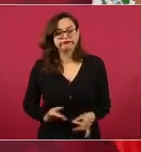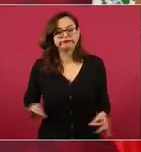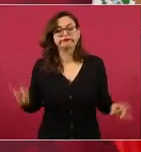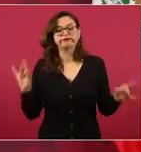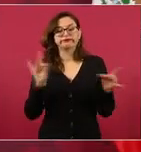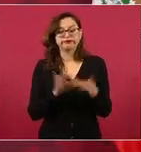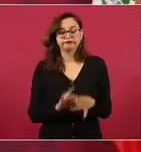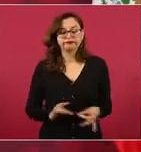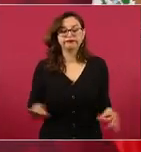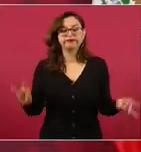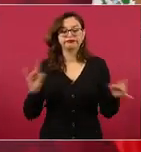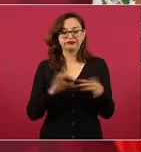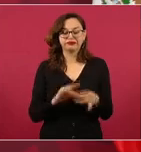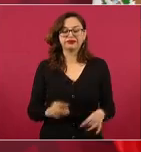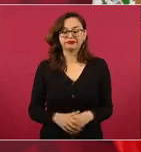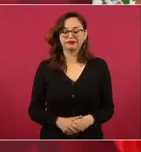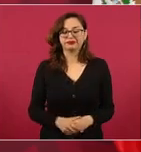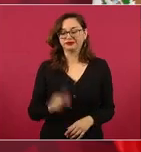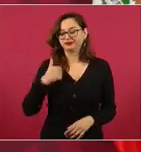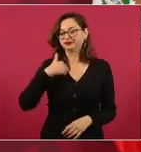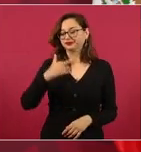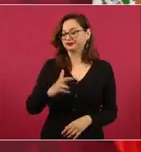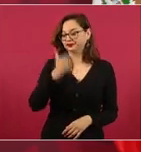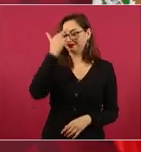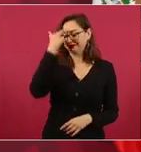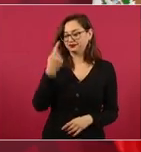Me habían prestado un carro,